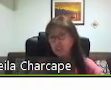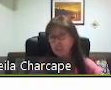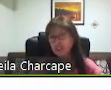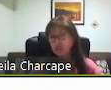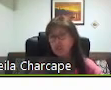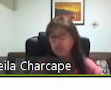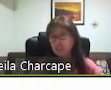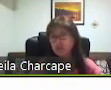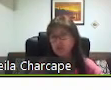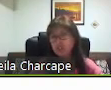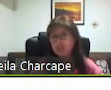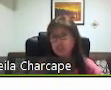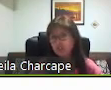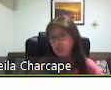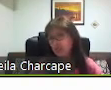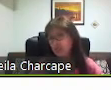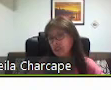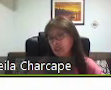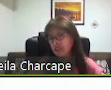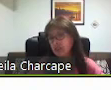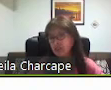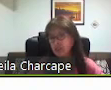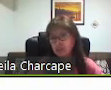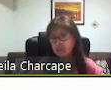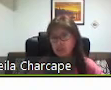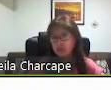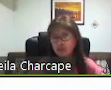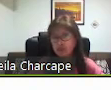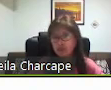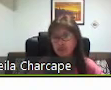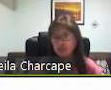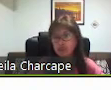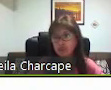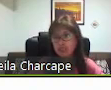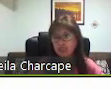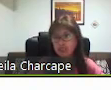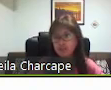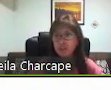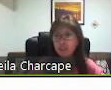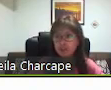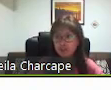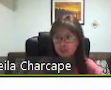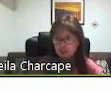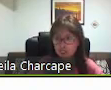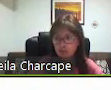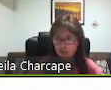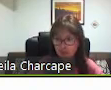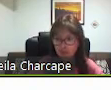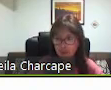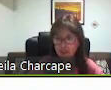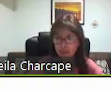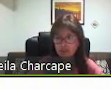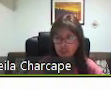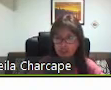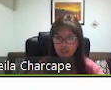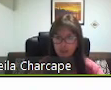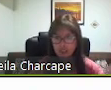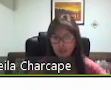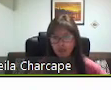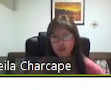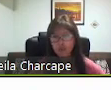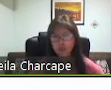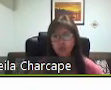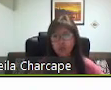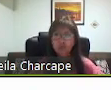porque nadie tiene una tercera molar, alguien que tenga menos de 17 años no tiene una tercera molar, ¿no? Entonces, por eso les decía, con esta